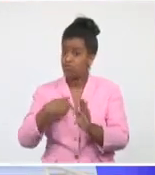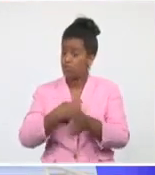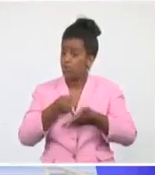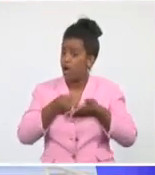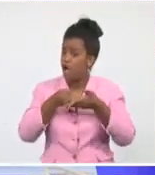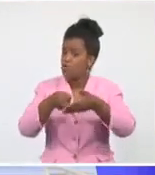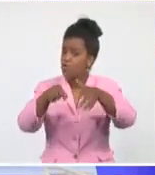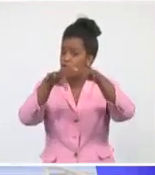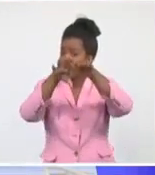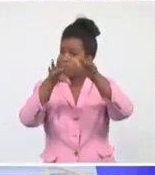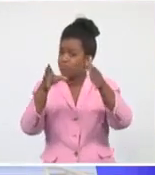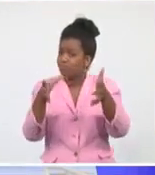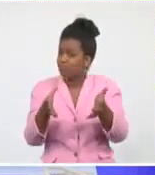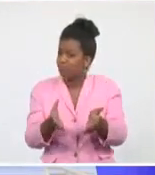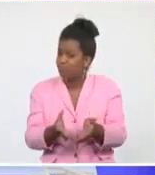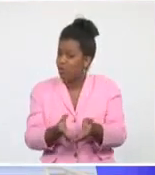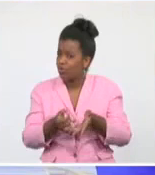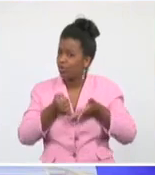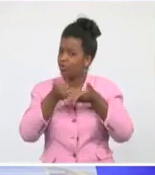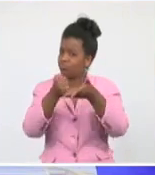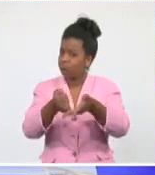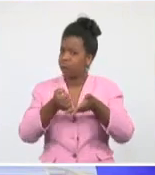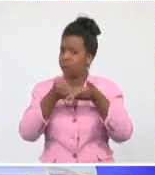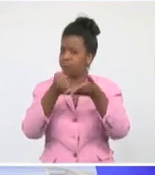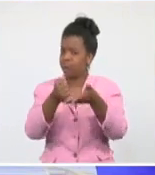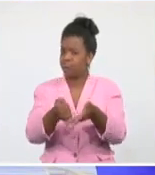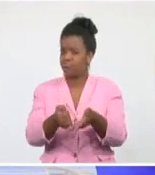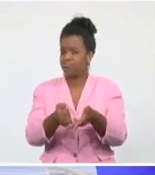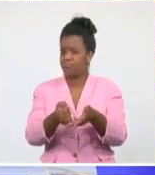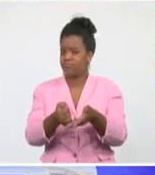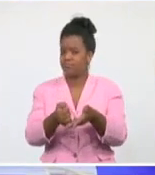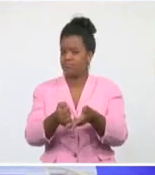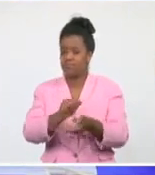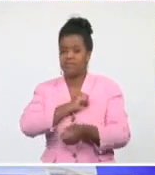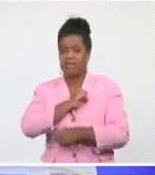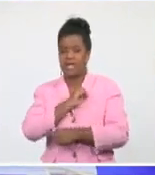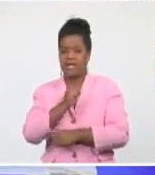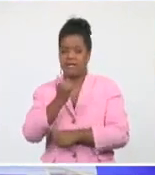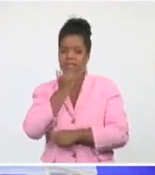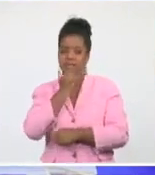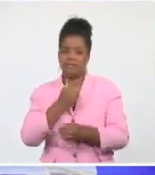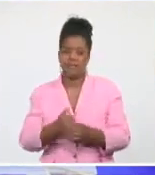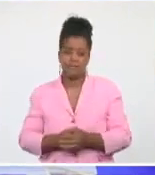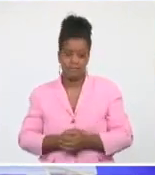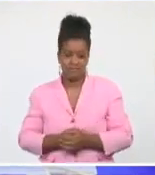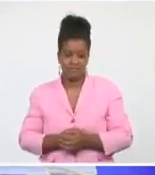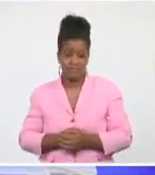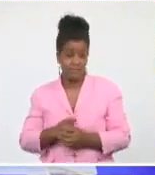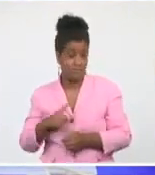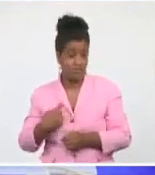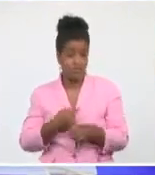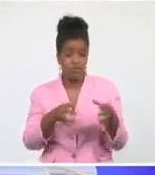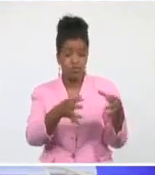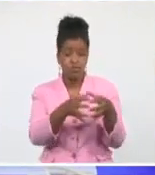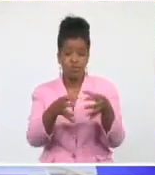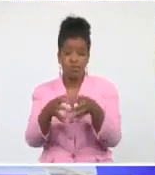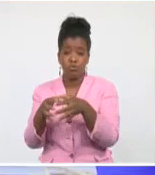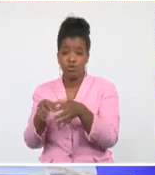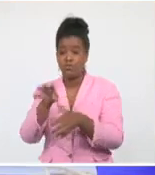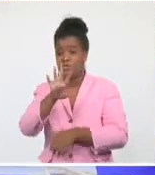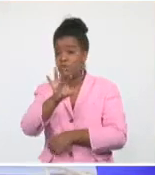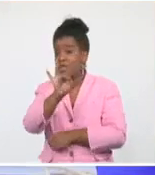no empañaron nuestra vocación solidaria y de cooperación. 57 brigadas médicas del contingente Henry